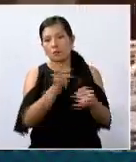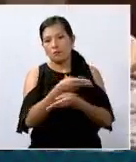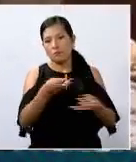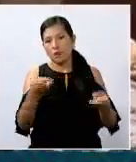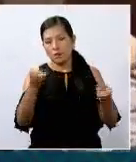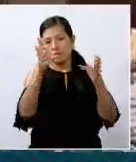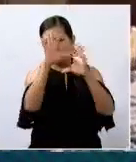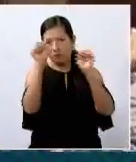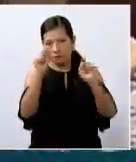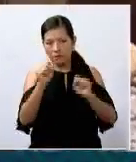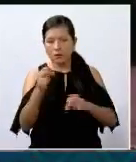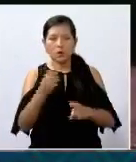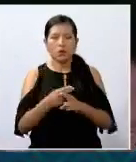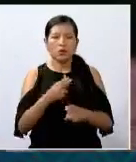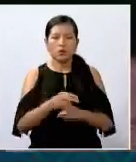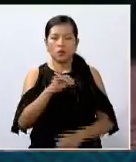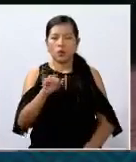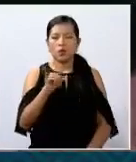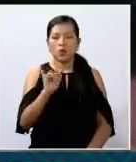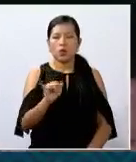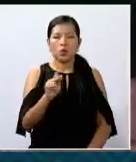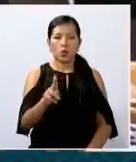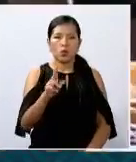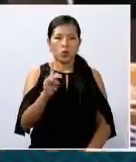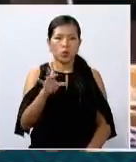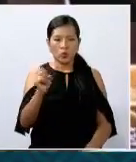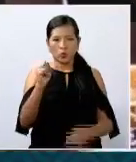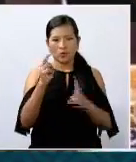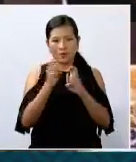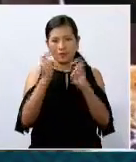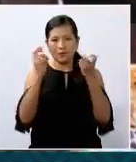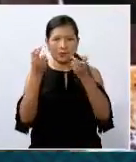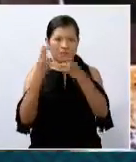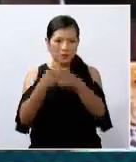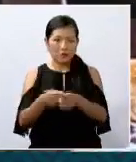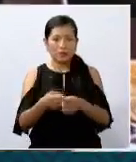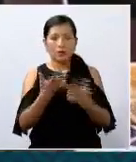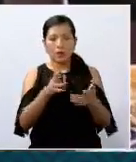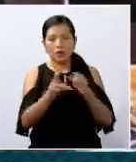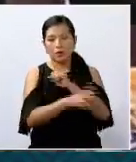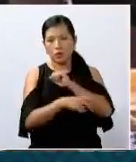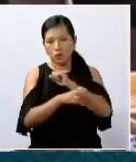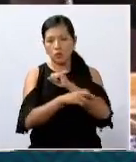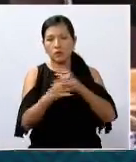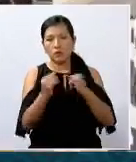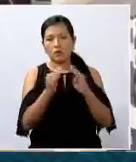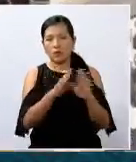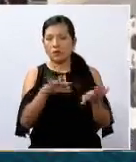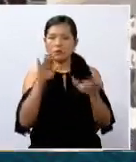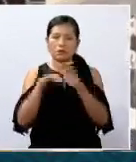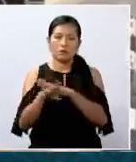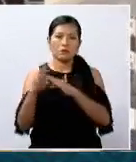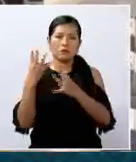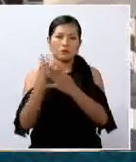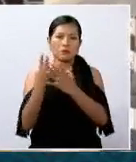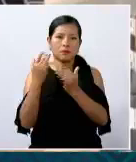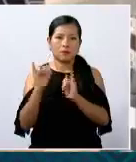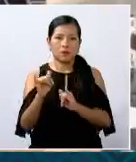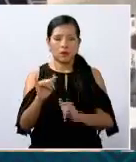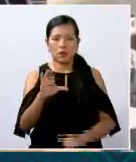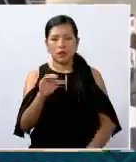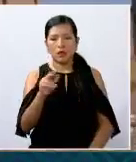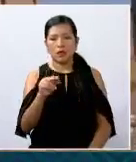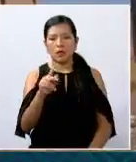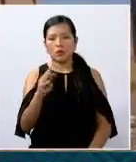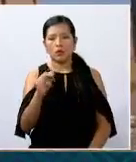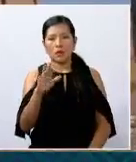personas, catalogadas como jucus, ya habrían sido remitidas al Ministerio Público, donde se definió se guarda detención preventiva en la cárcel de